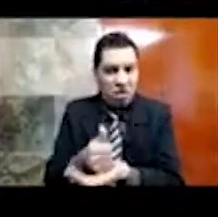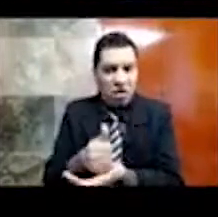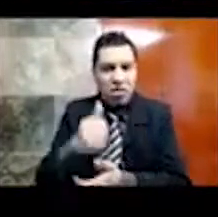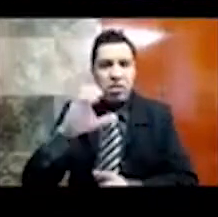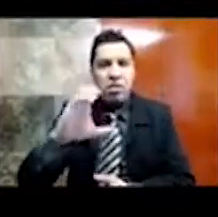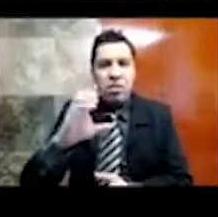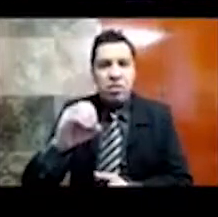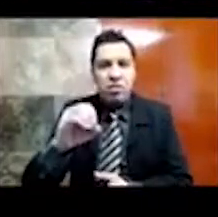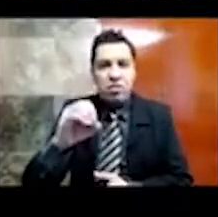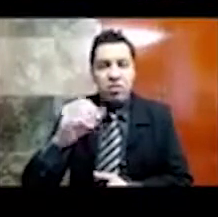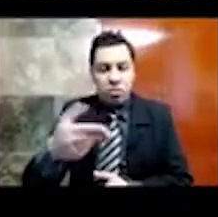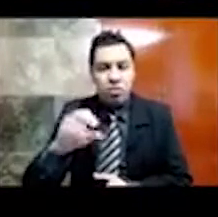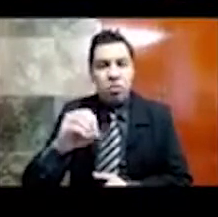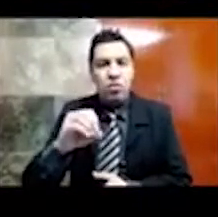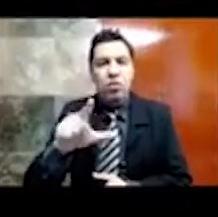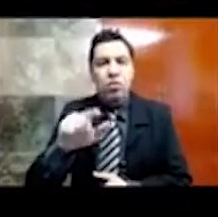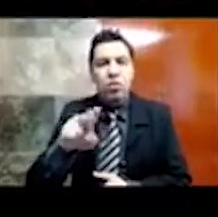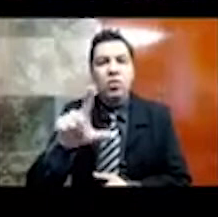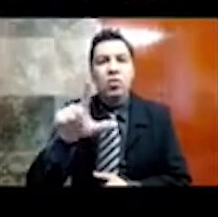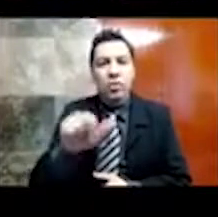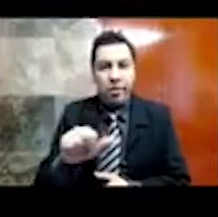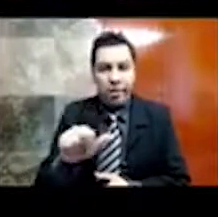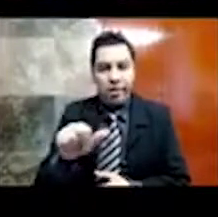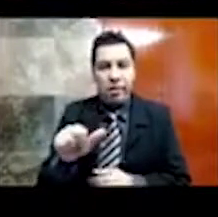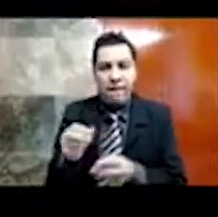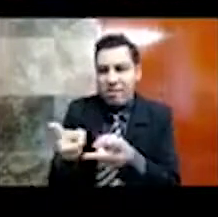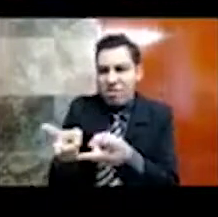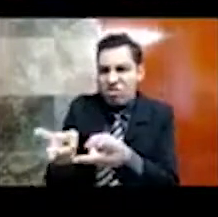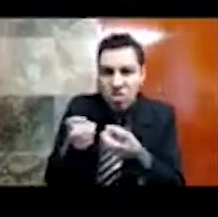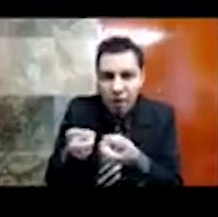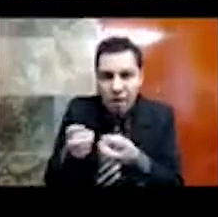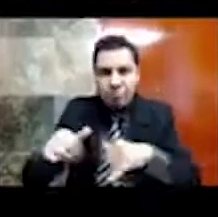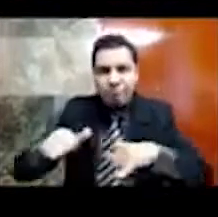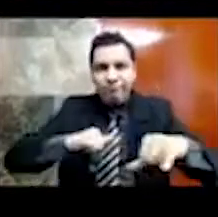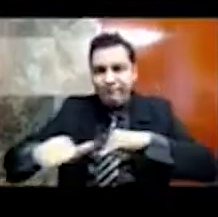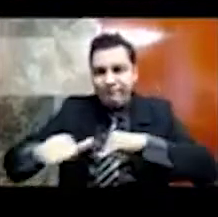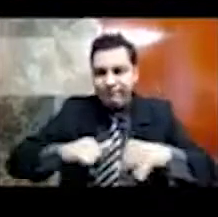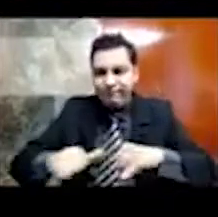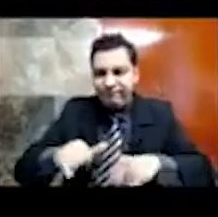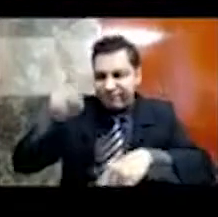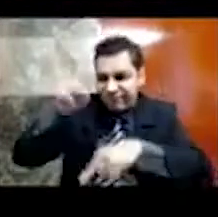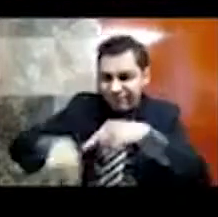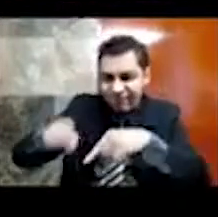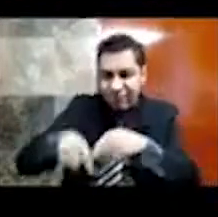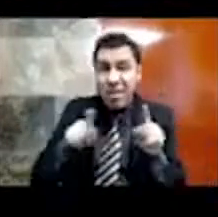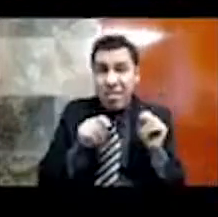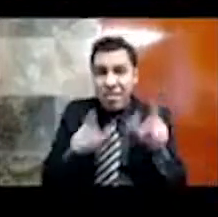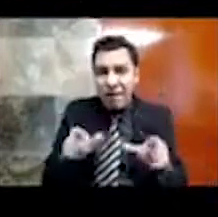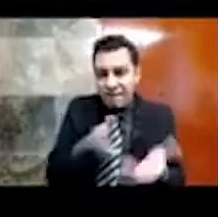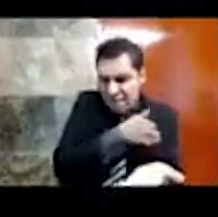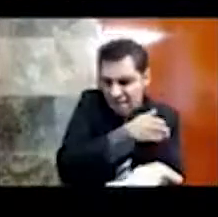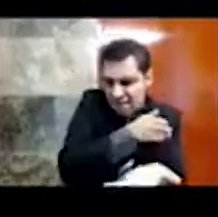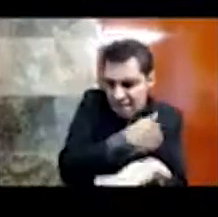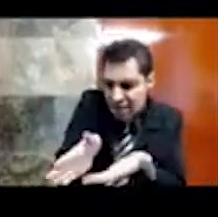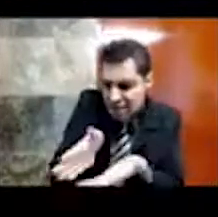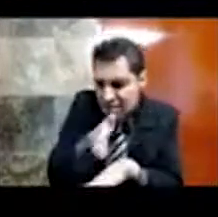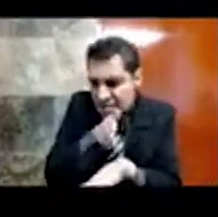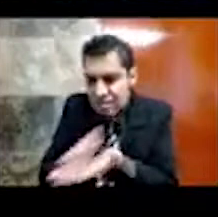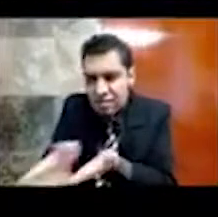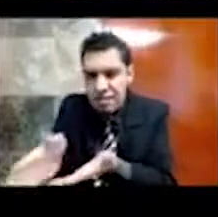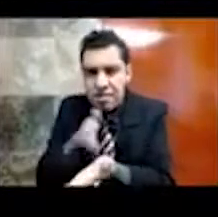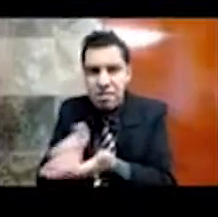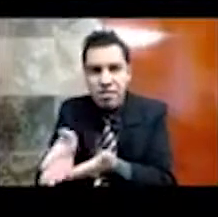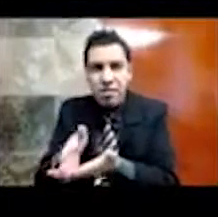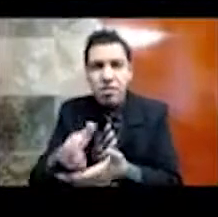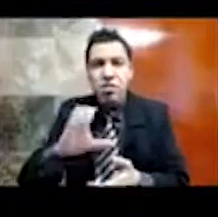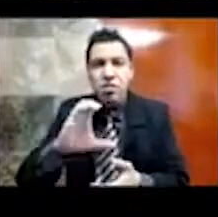eso hay esa enemistad, le robaron territorio a Cholula y por si fuera poco, Cholula es el ombligo del mundo. Si